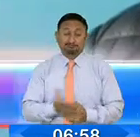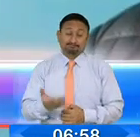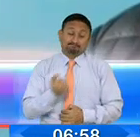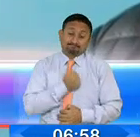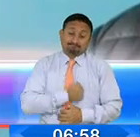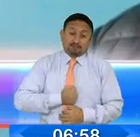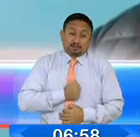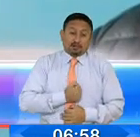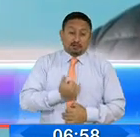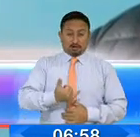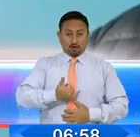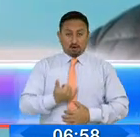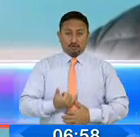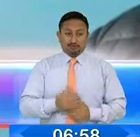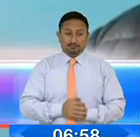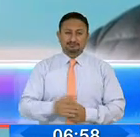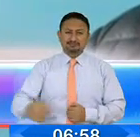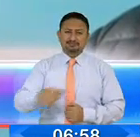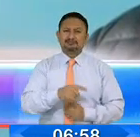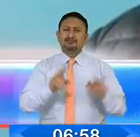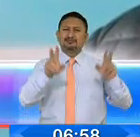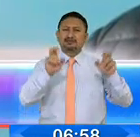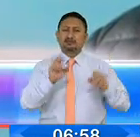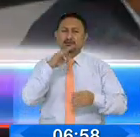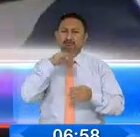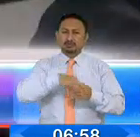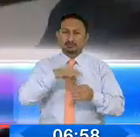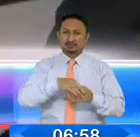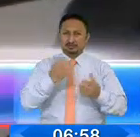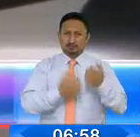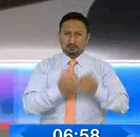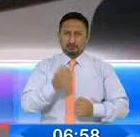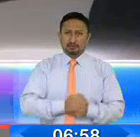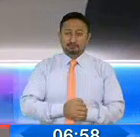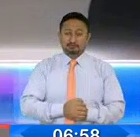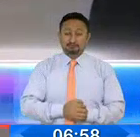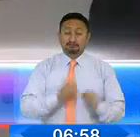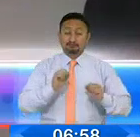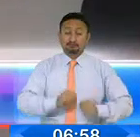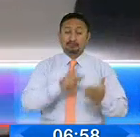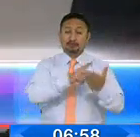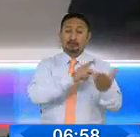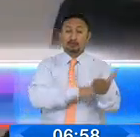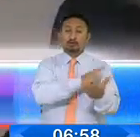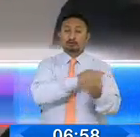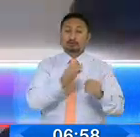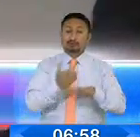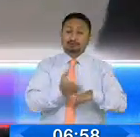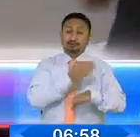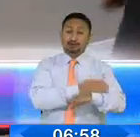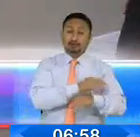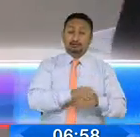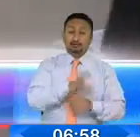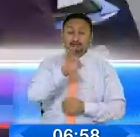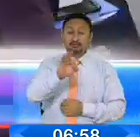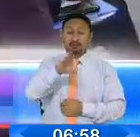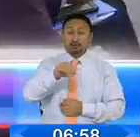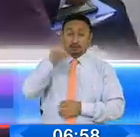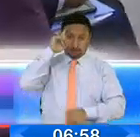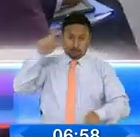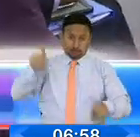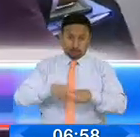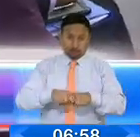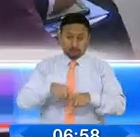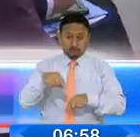Lamentablemente, ya digo, se está contaminando con un tema electoral. El proyecto forma parte de los convenios alcanzados con el FMI para en